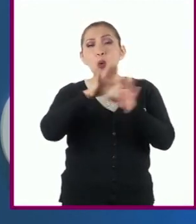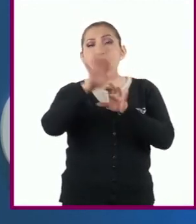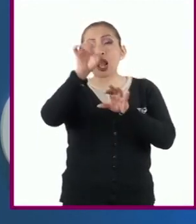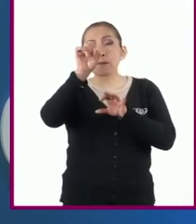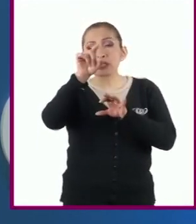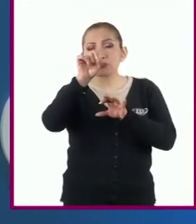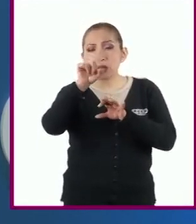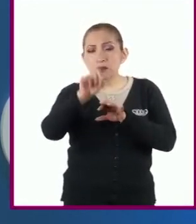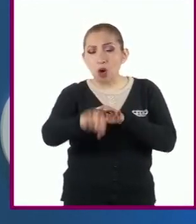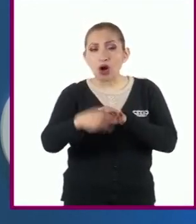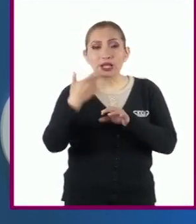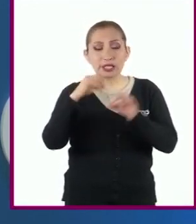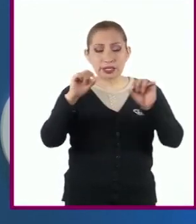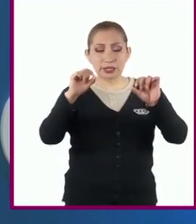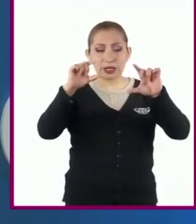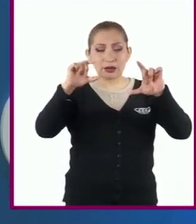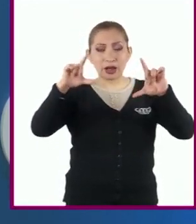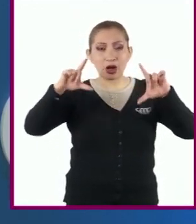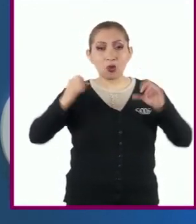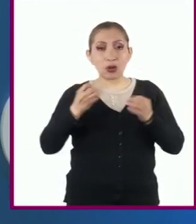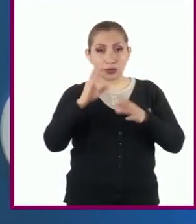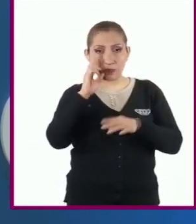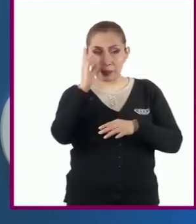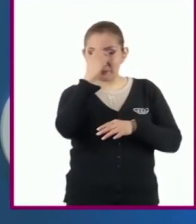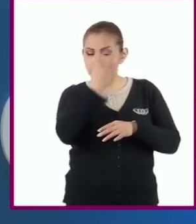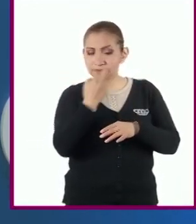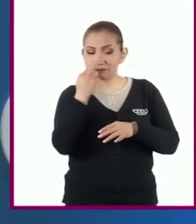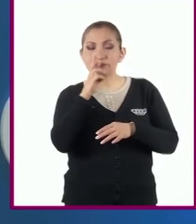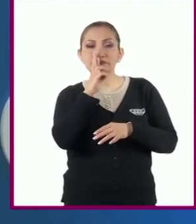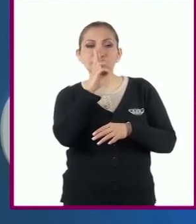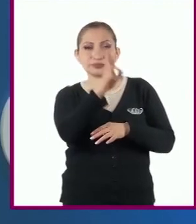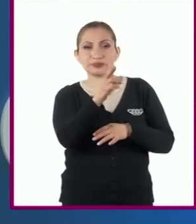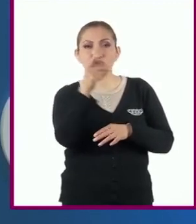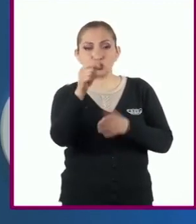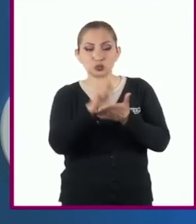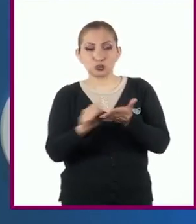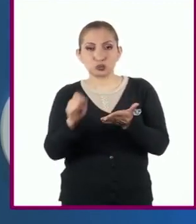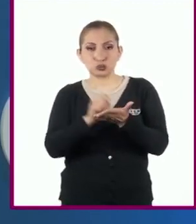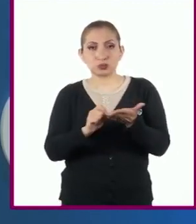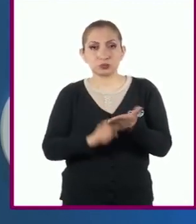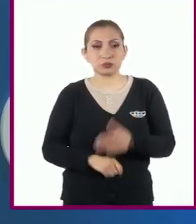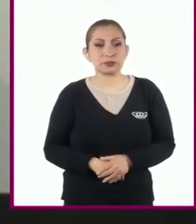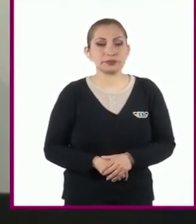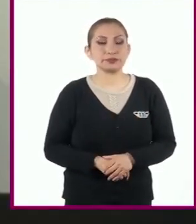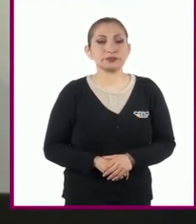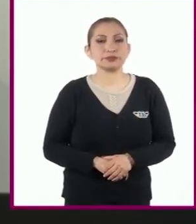aumento proporcional? Revisen sus respuestas y hagan sus anotaciones.